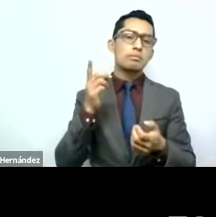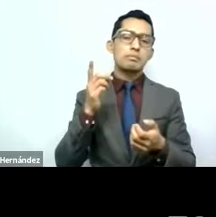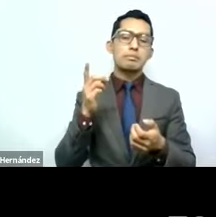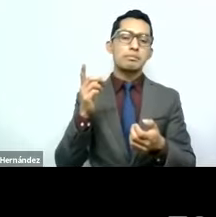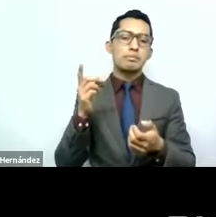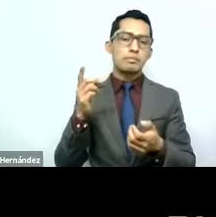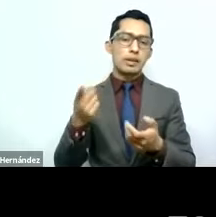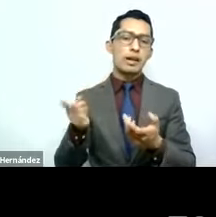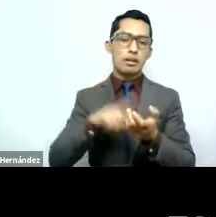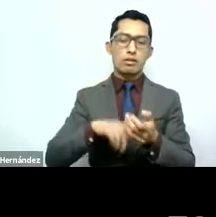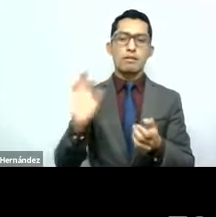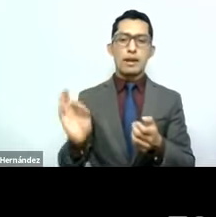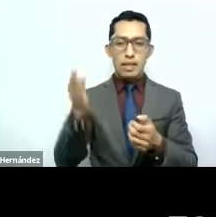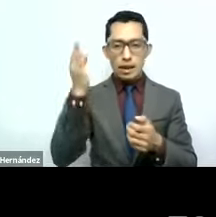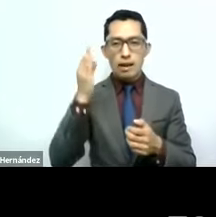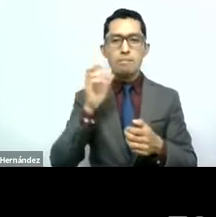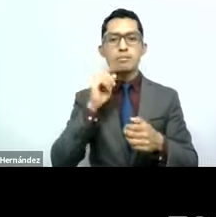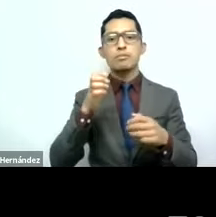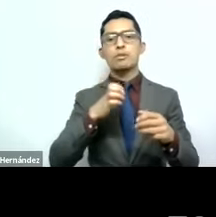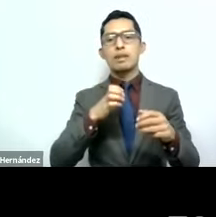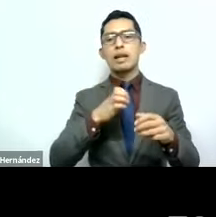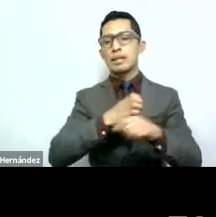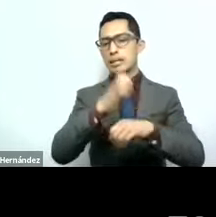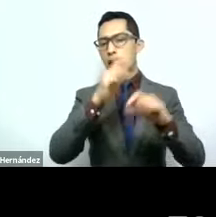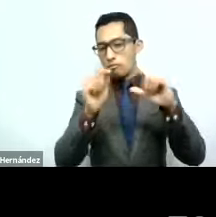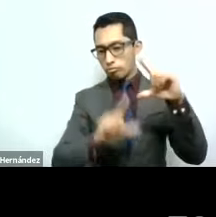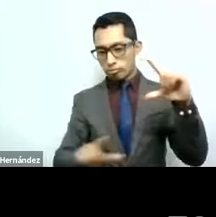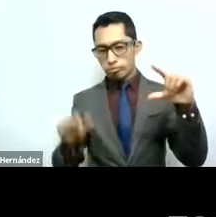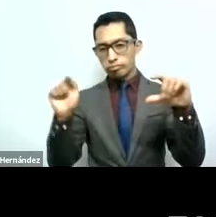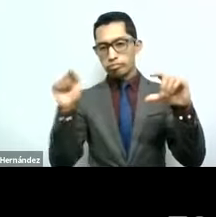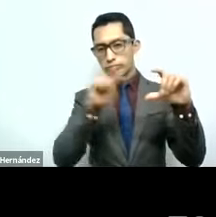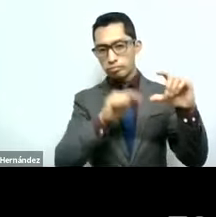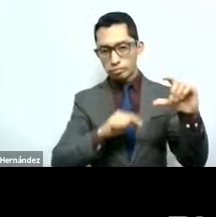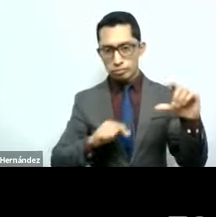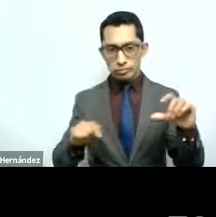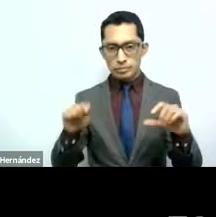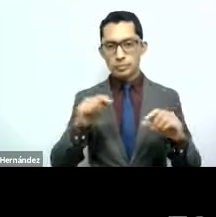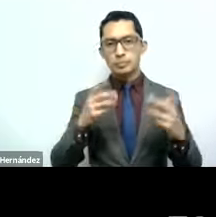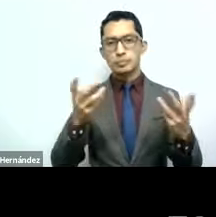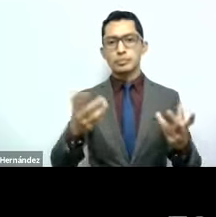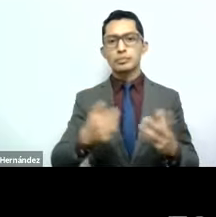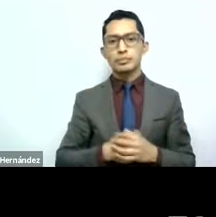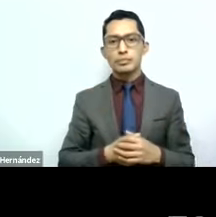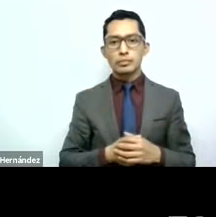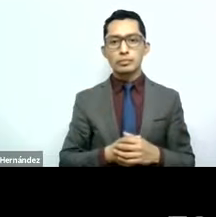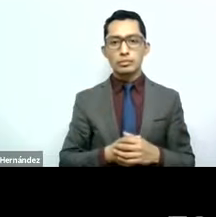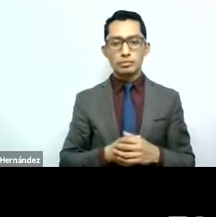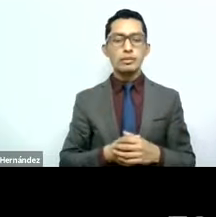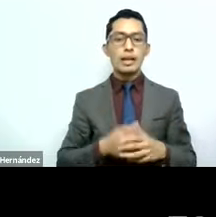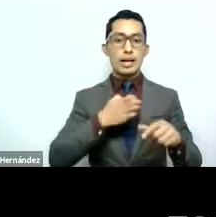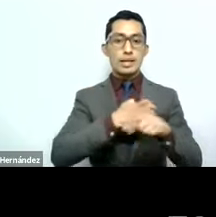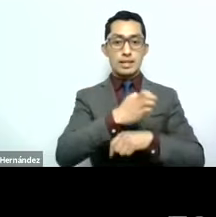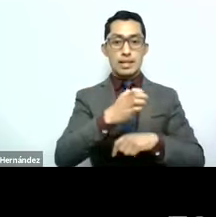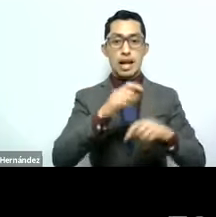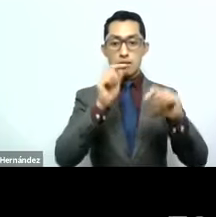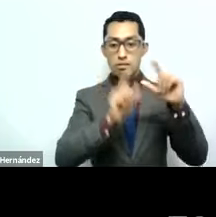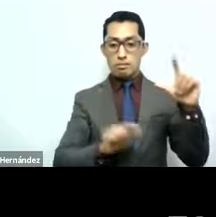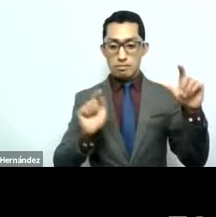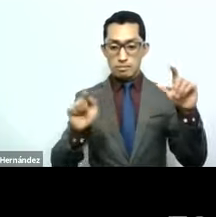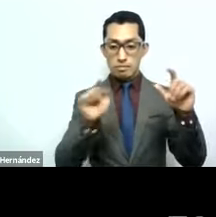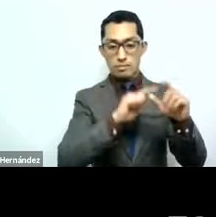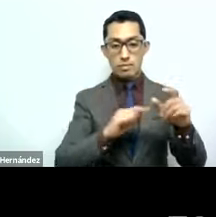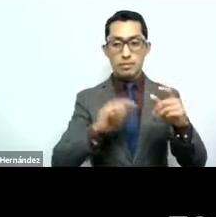locales. Y entonces, pues, a nivel local, en ese asunto, la